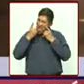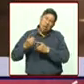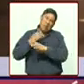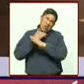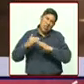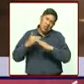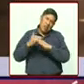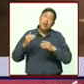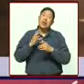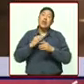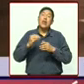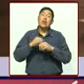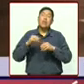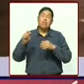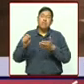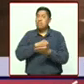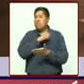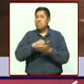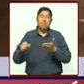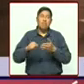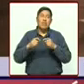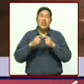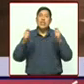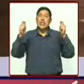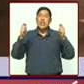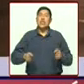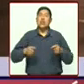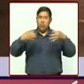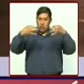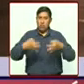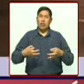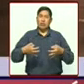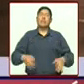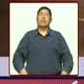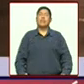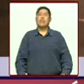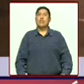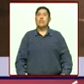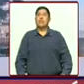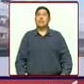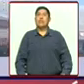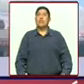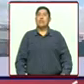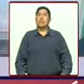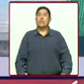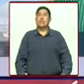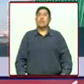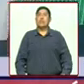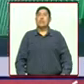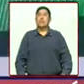nulidad y anulabilidad de los títulos ejecutoriales.